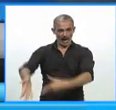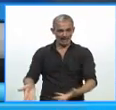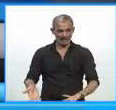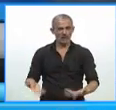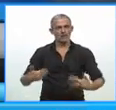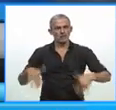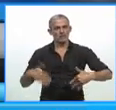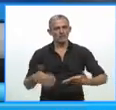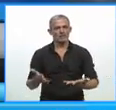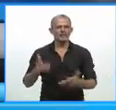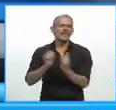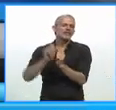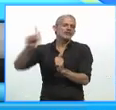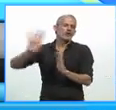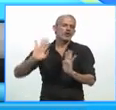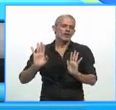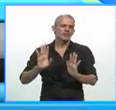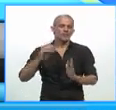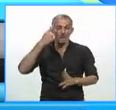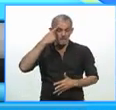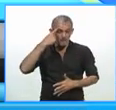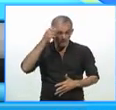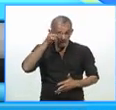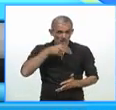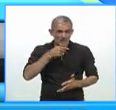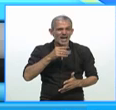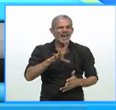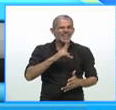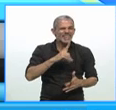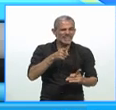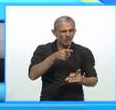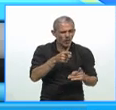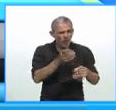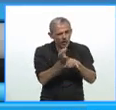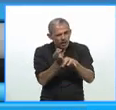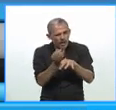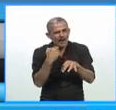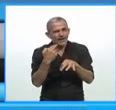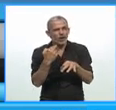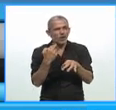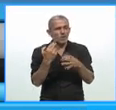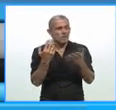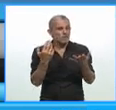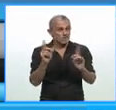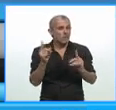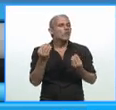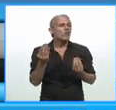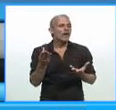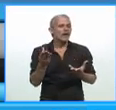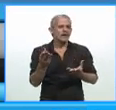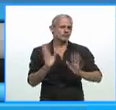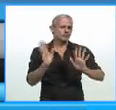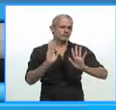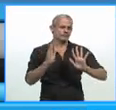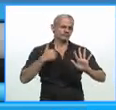que ellos hagan su historia. ¿Por qué nunca se te ocurrió ser entrenador de ellos? ¿O por qué no lo sos ahora? No, así empezó